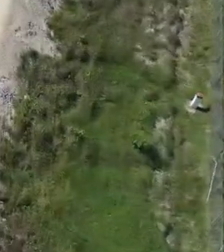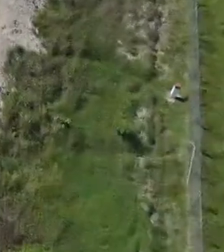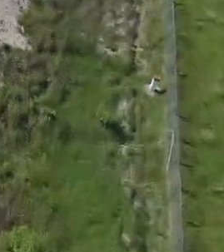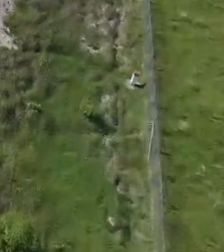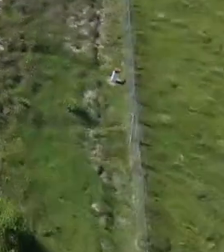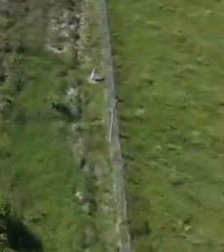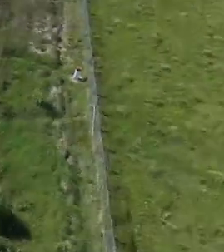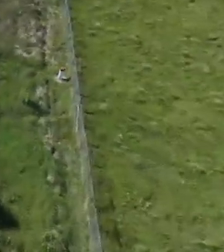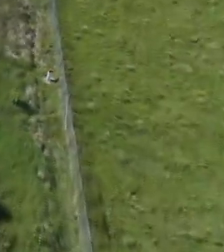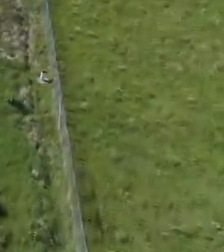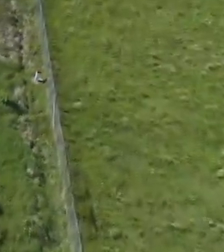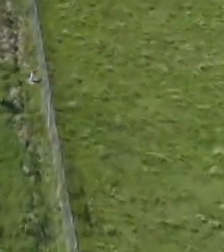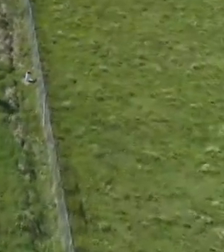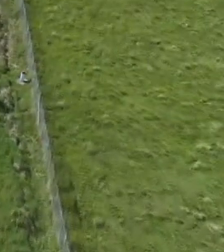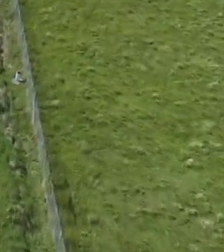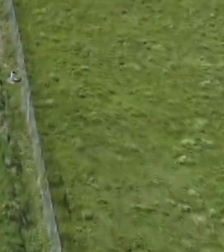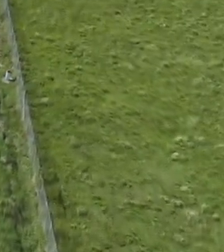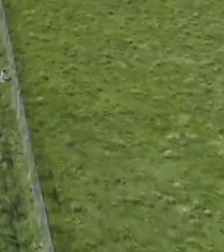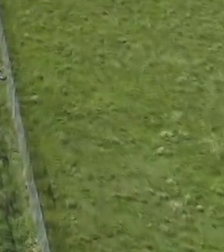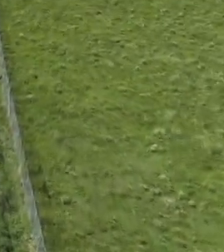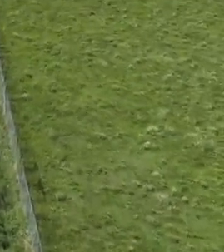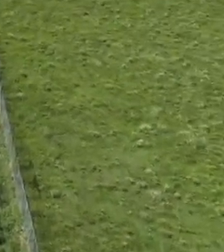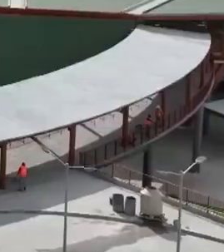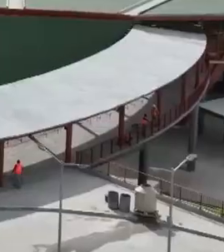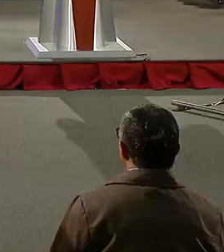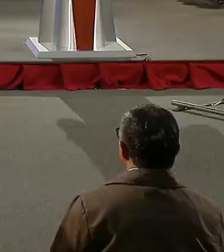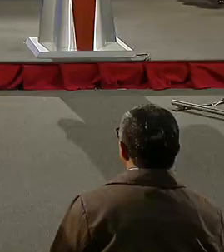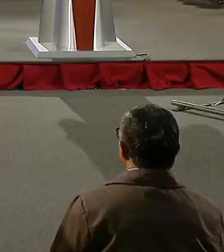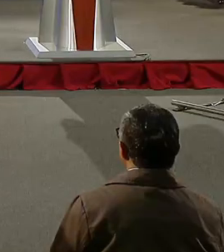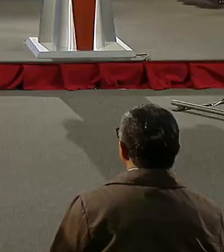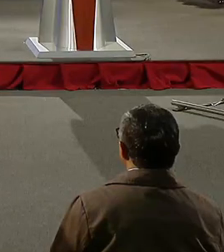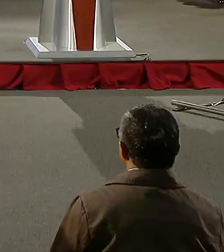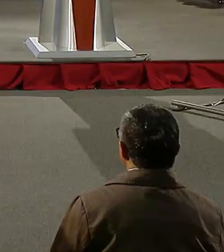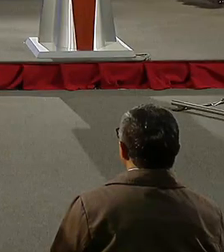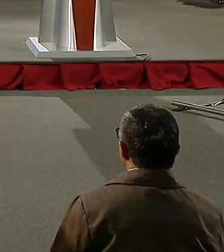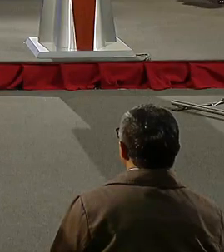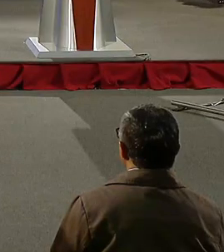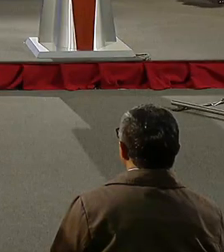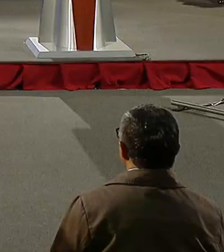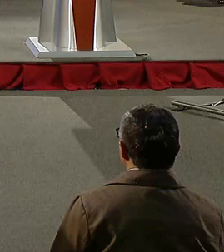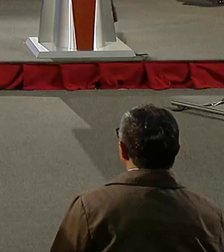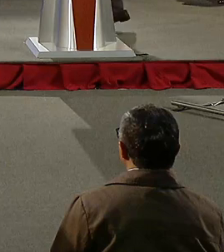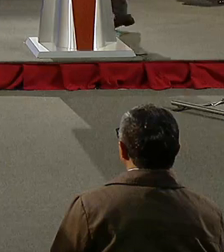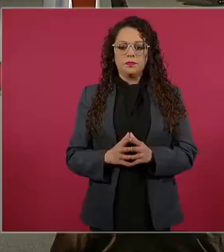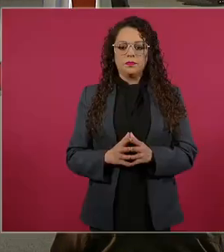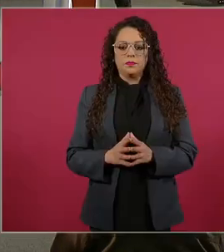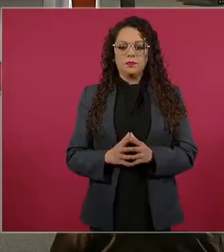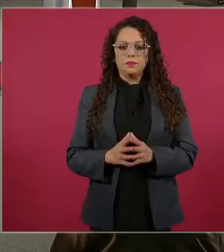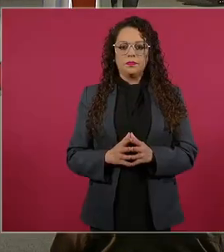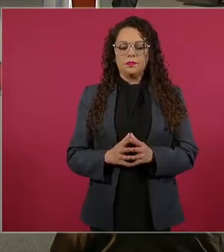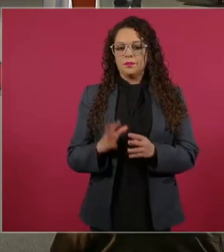don Diego nos va a presentar brevemente en Palenque. Muchas gracias. Con su permiso, presidente.